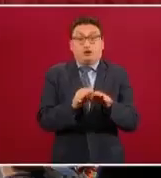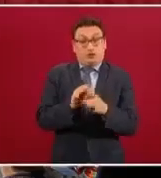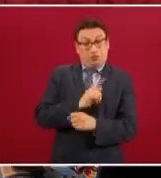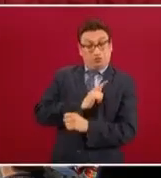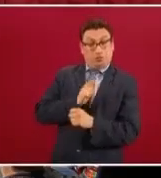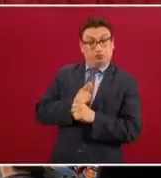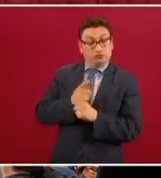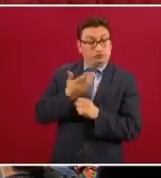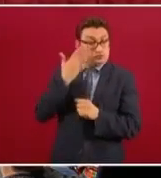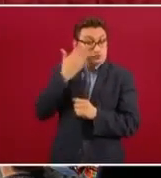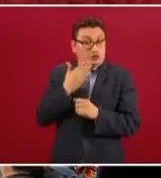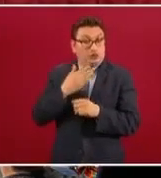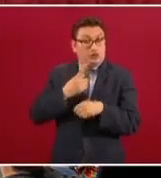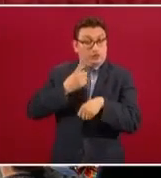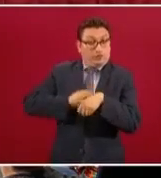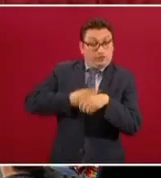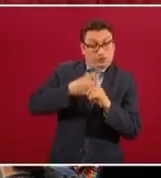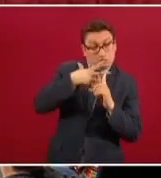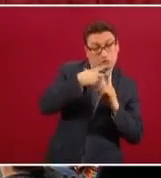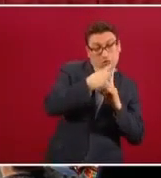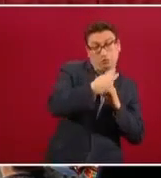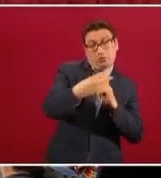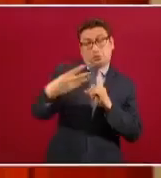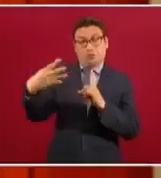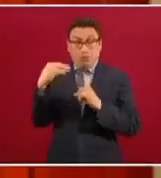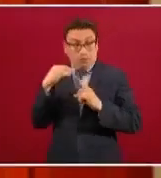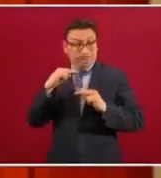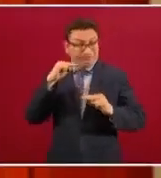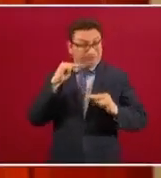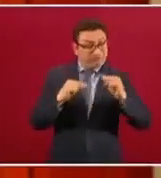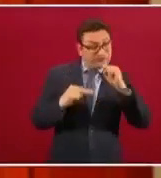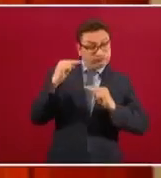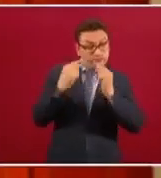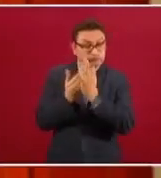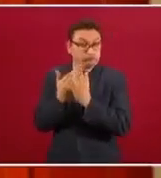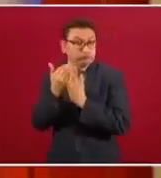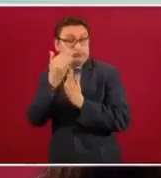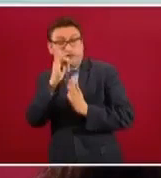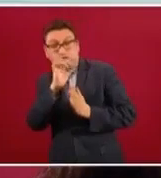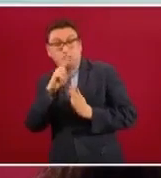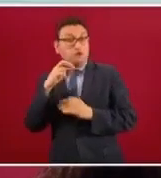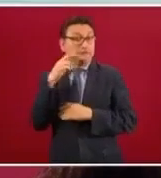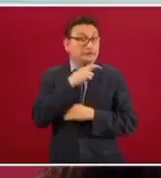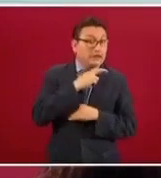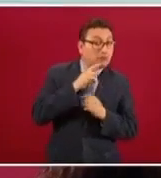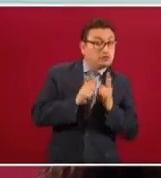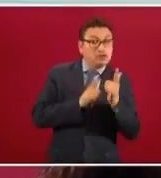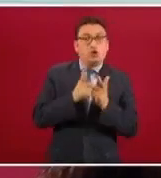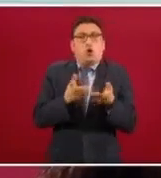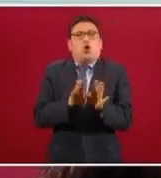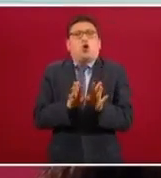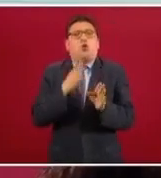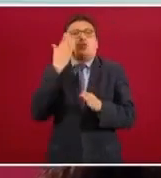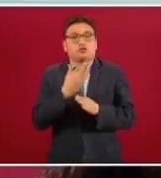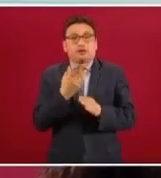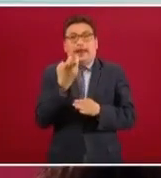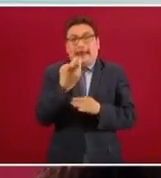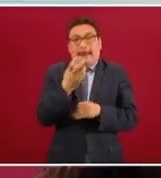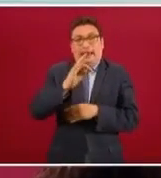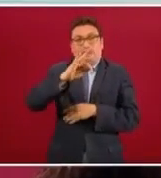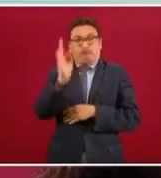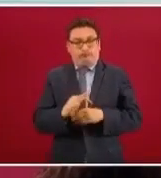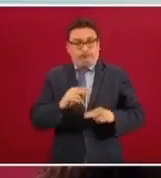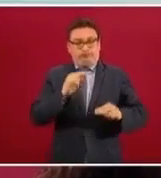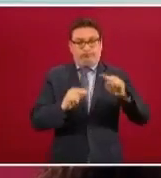la enfermedad, la epidemia va aumentando y en qué velocidad va aumentando, es precisamente este porcentaje